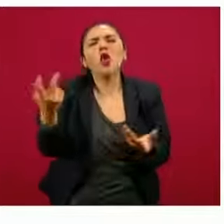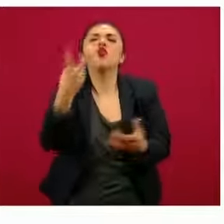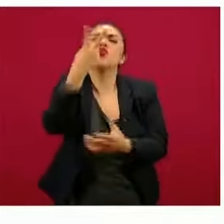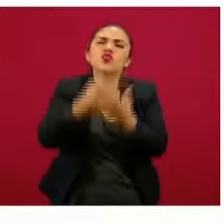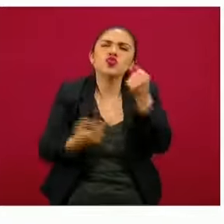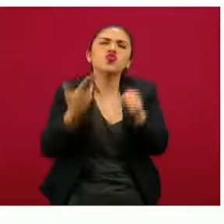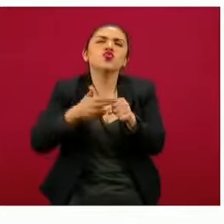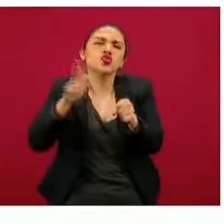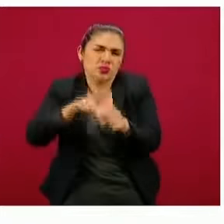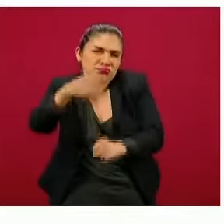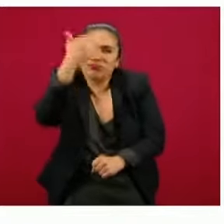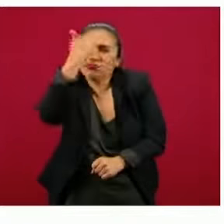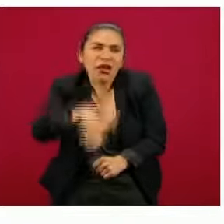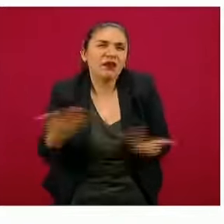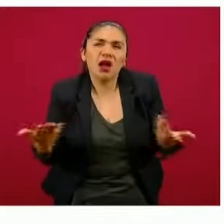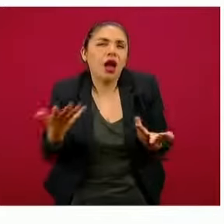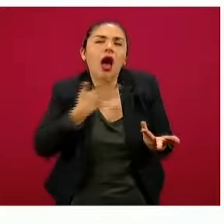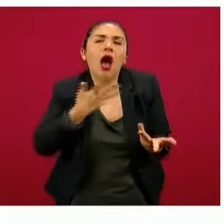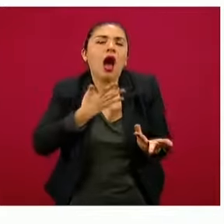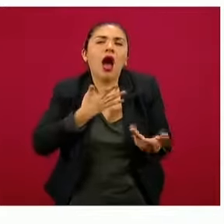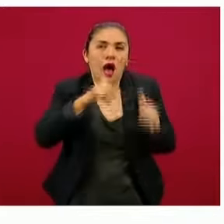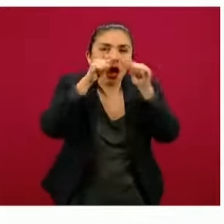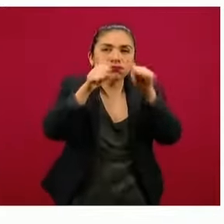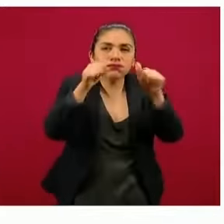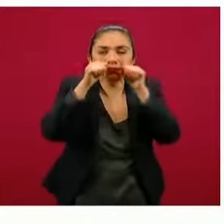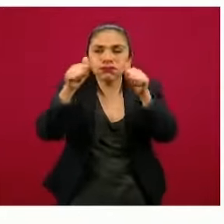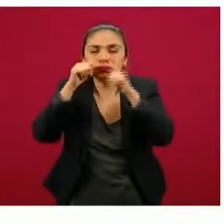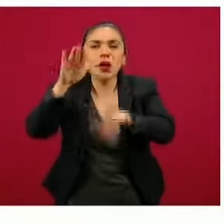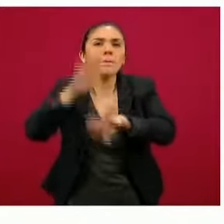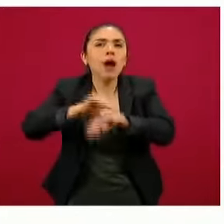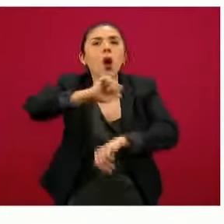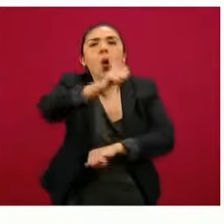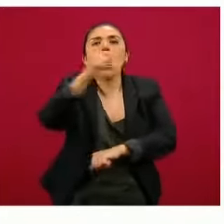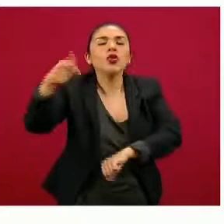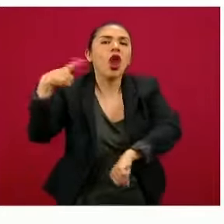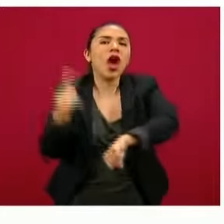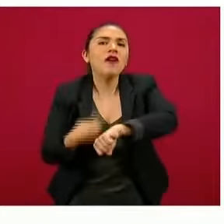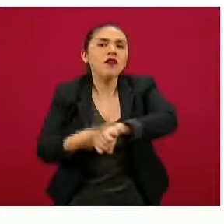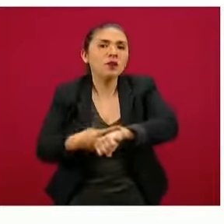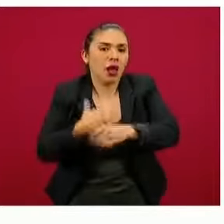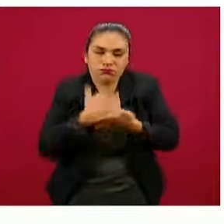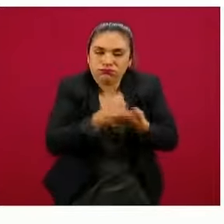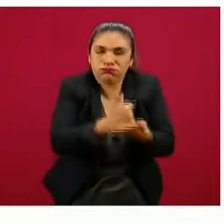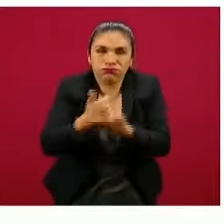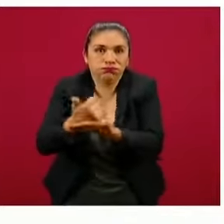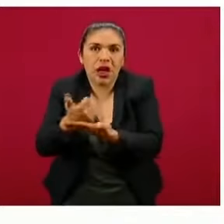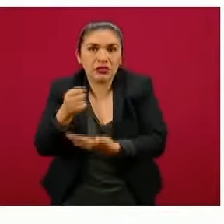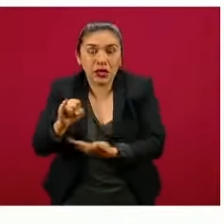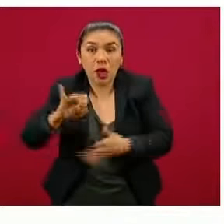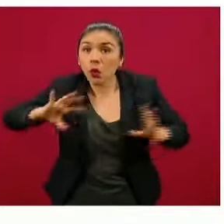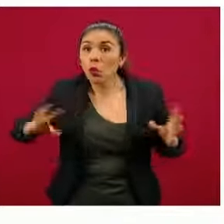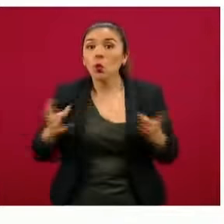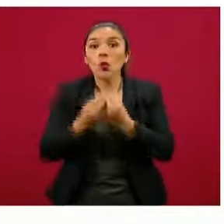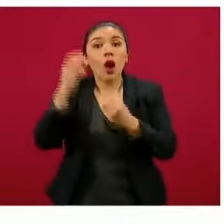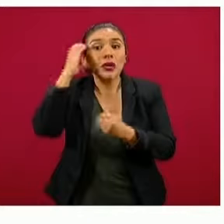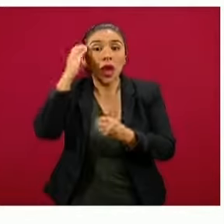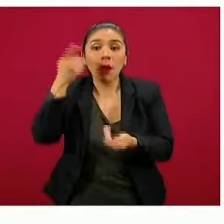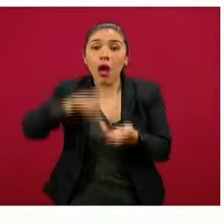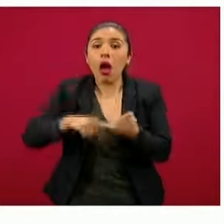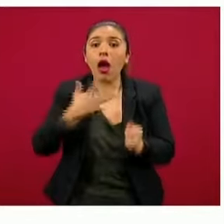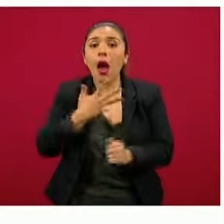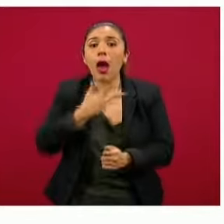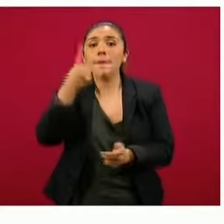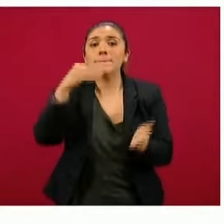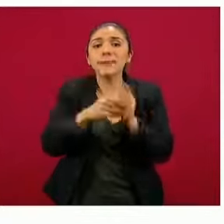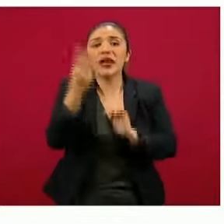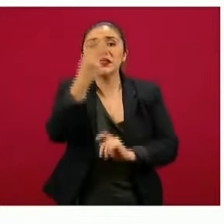porque ustedes lo saben, pues también hemos estado dando atención en otros servicios. Este es el total de camas, 1,301